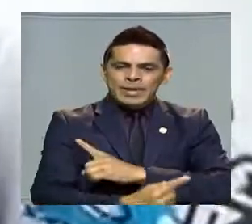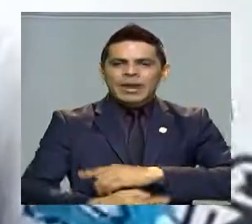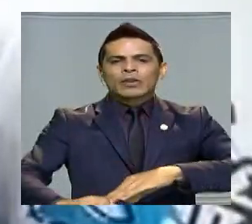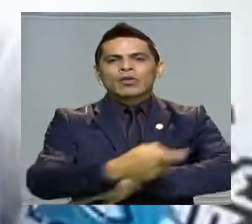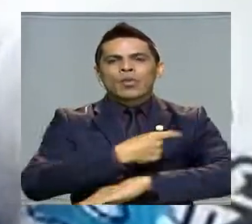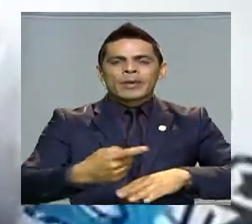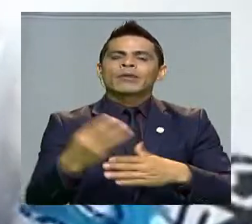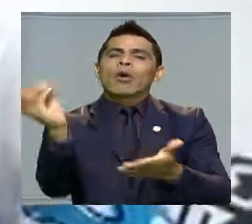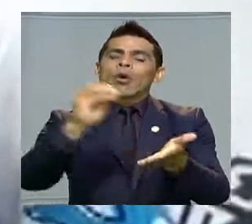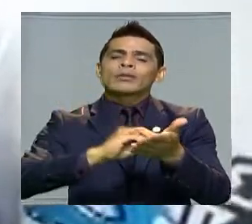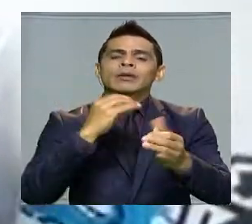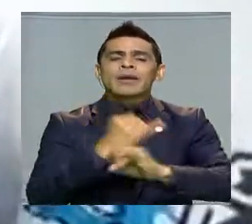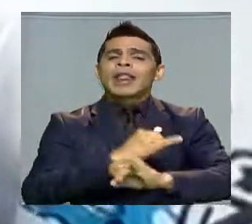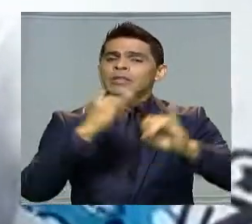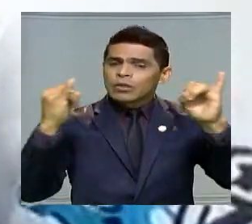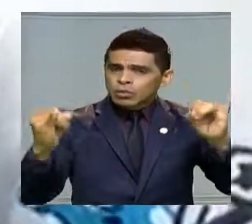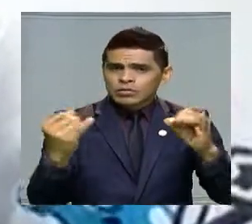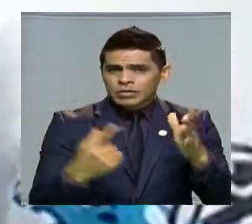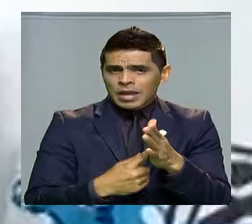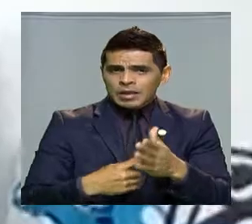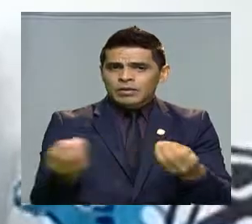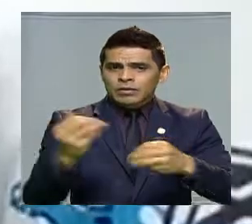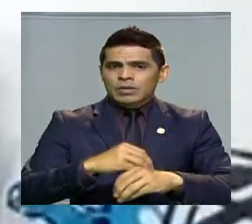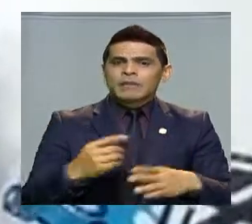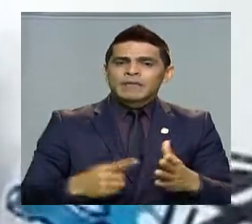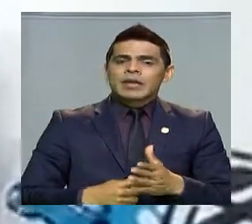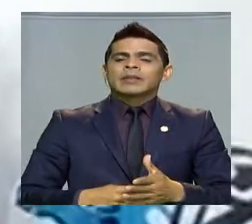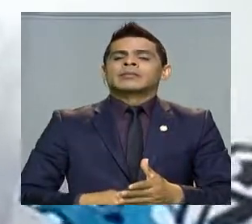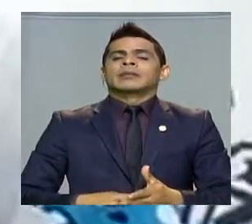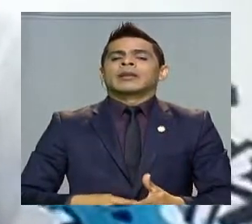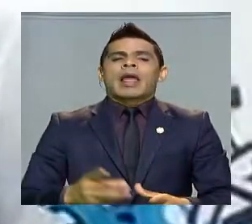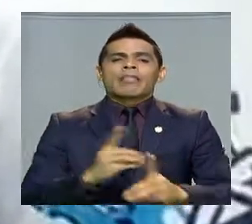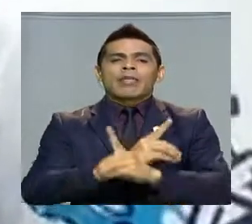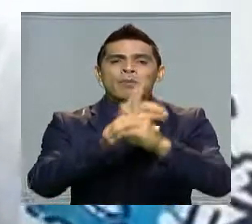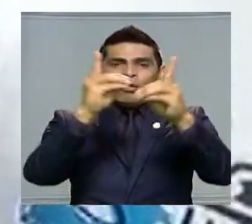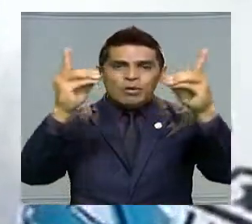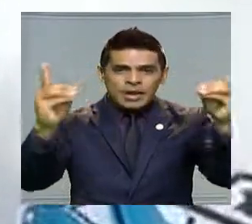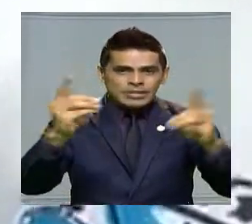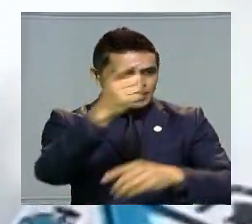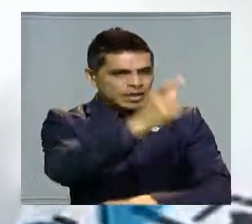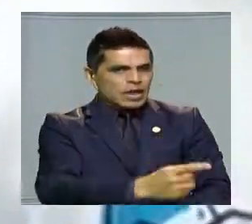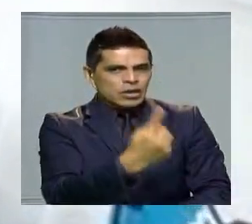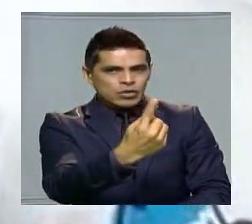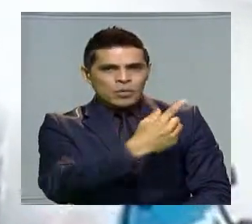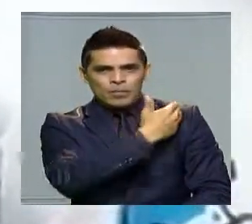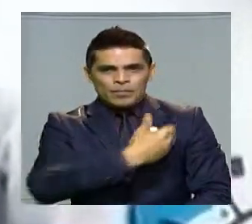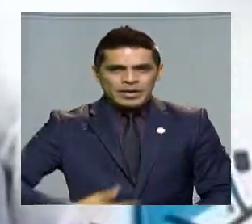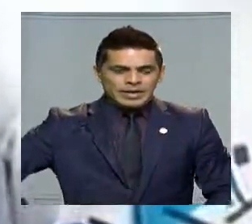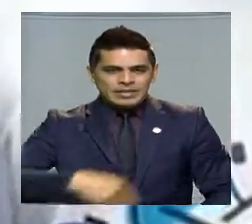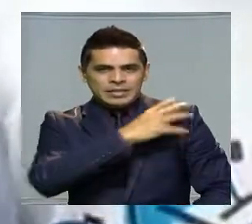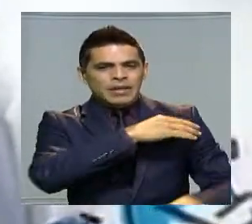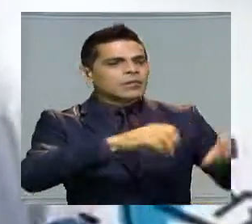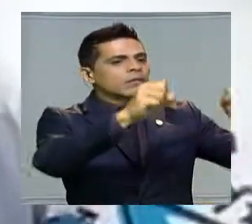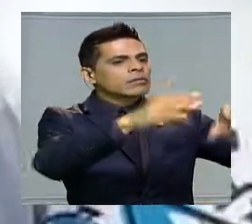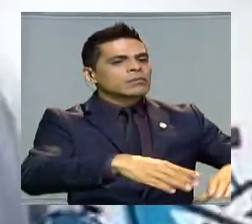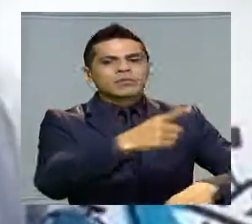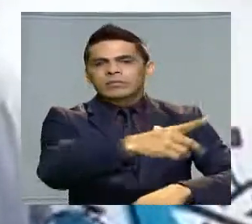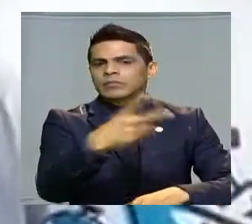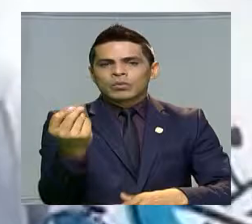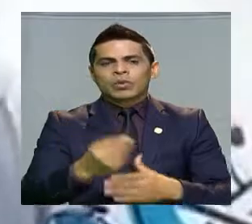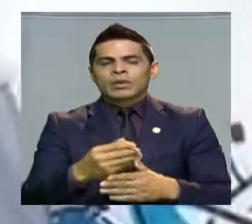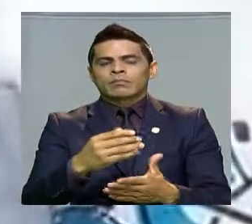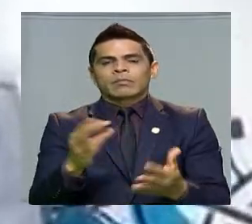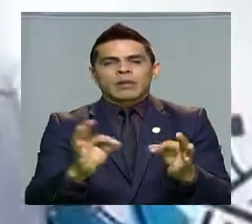reinstitucionalizar a Venezuela, relegitimar al país y sobre todo rescatar nuestra democracia. Hay un presidente que abandonó el cargo y lo decretó la Asamblea Nacional, por lo